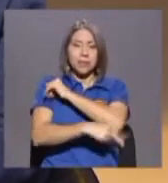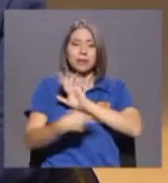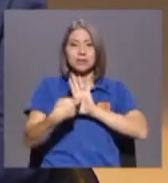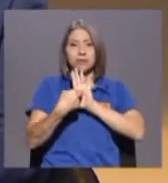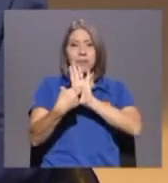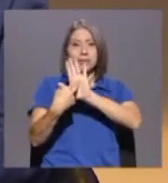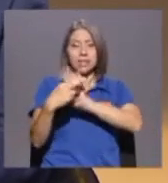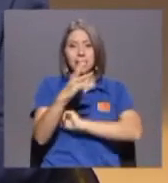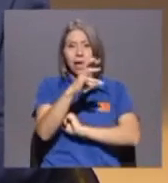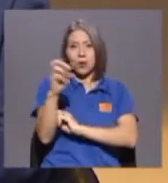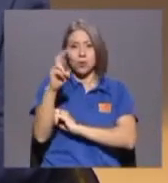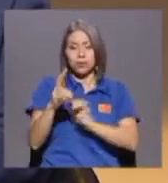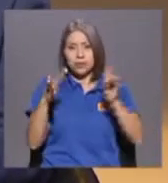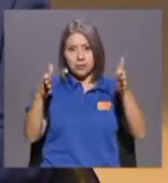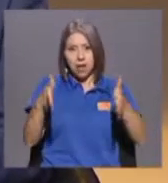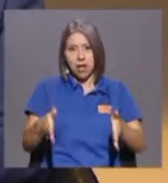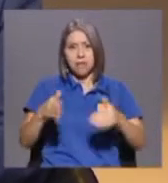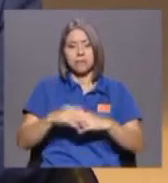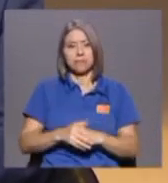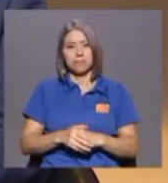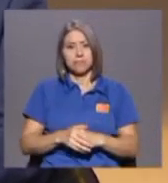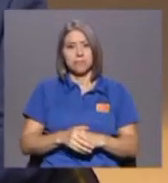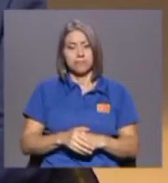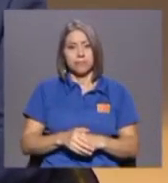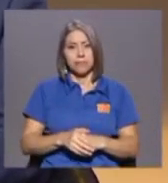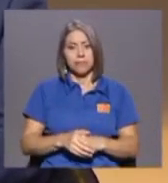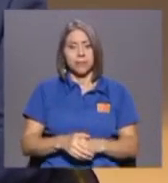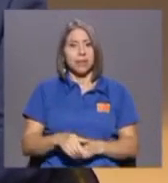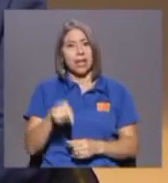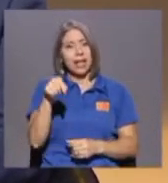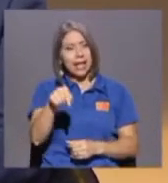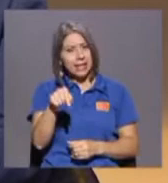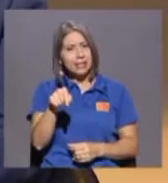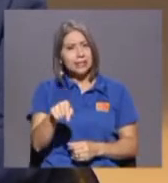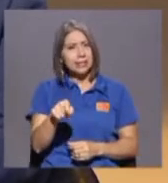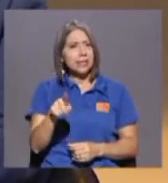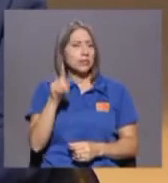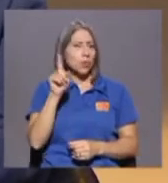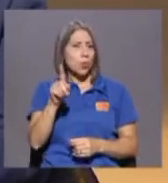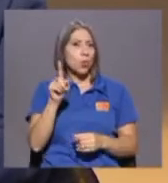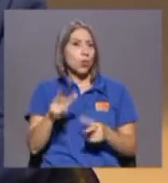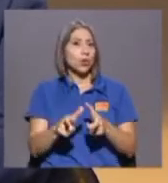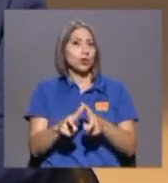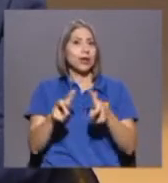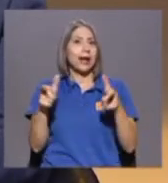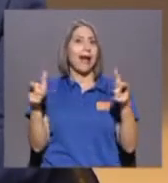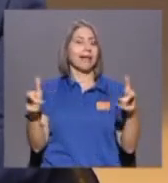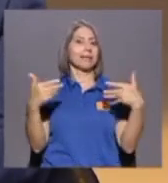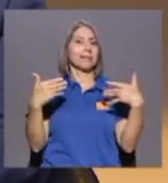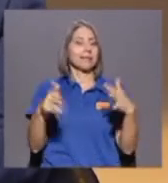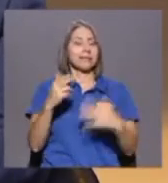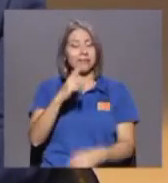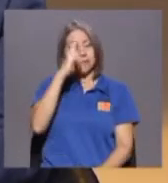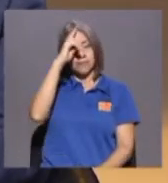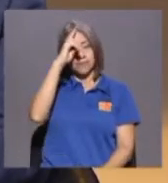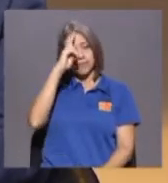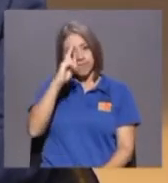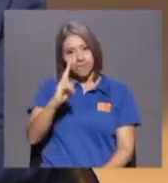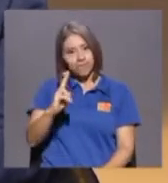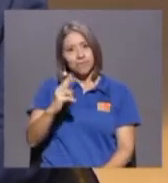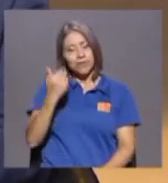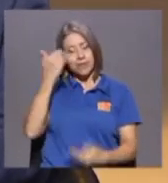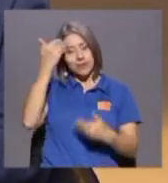costarricenses. Y ese es tal vez uno de los grandes privilegios de ser embajador de Costa Rica.